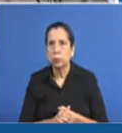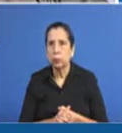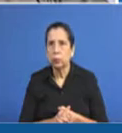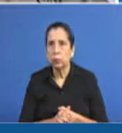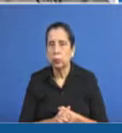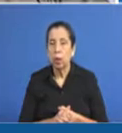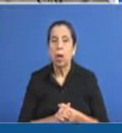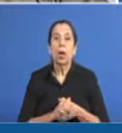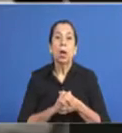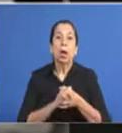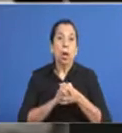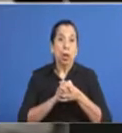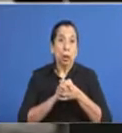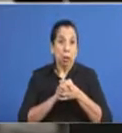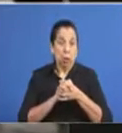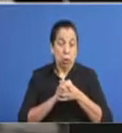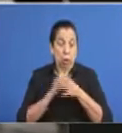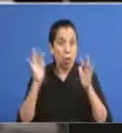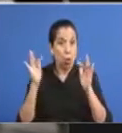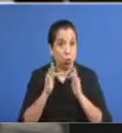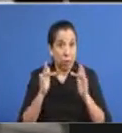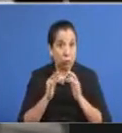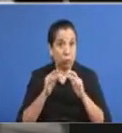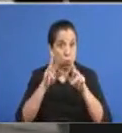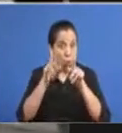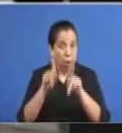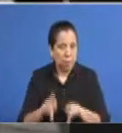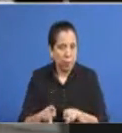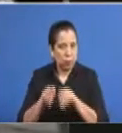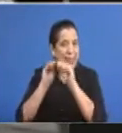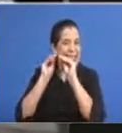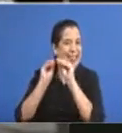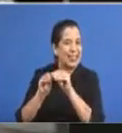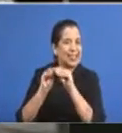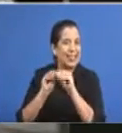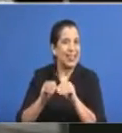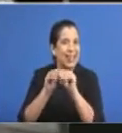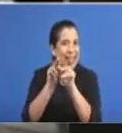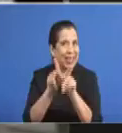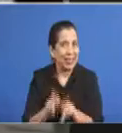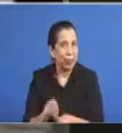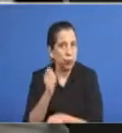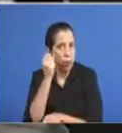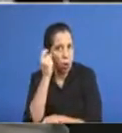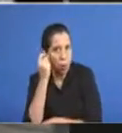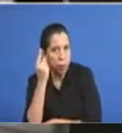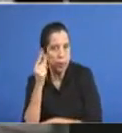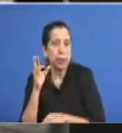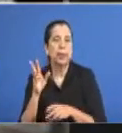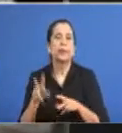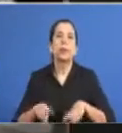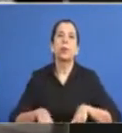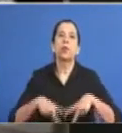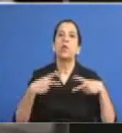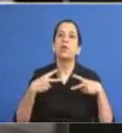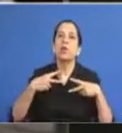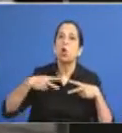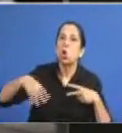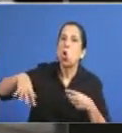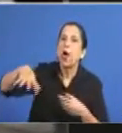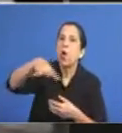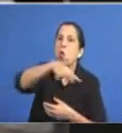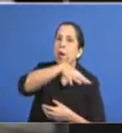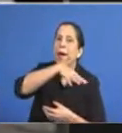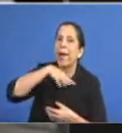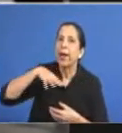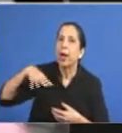la ciudadanía es básicamente, más que todo, es enseñar a que las personas entiendan de que estamos viviendo en un ecosistema, principalmente aquí en